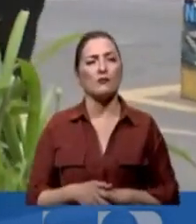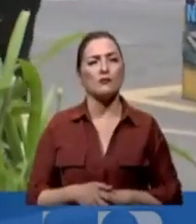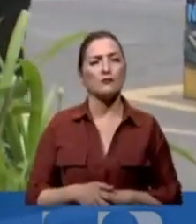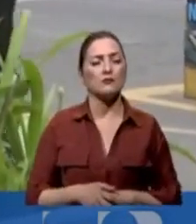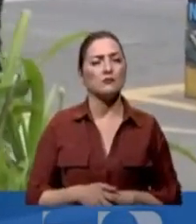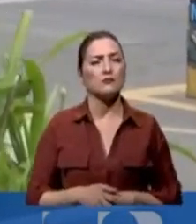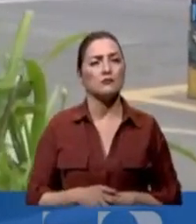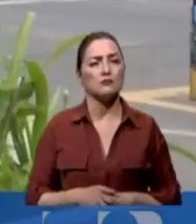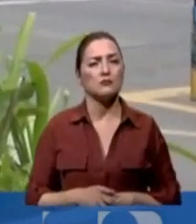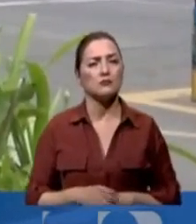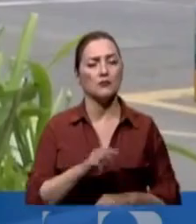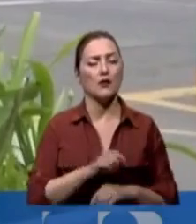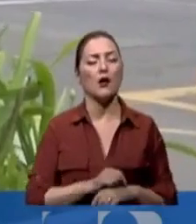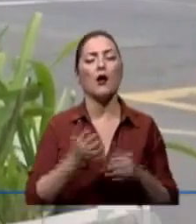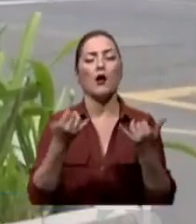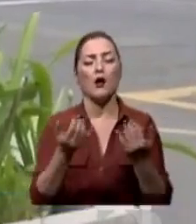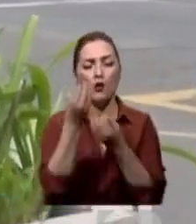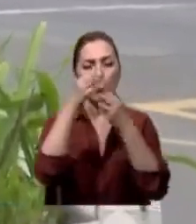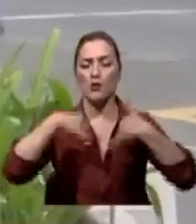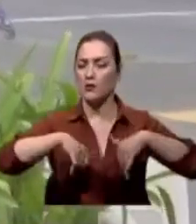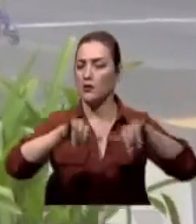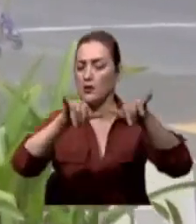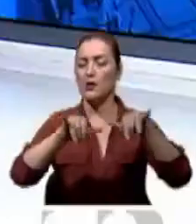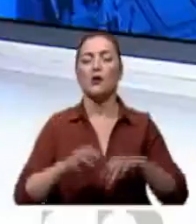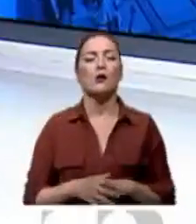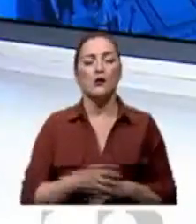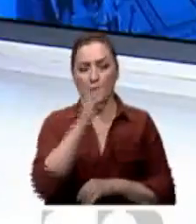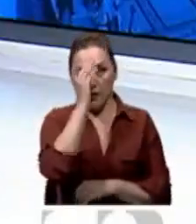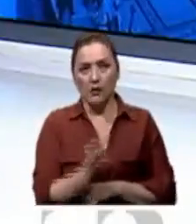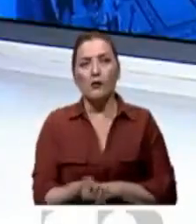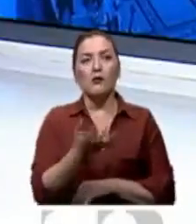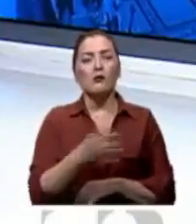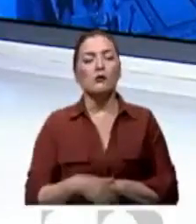Distrito Metropolitano de Quito. Con esta información regreso a estudios. Ustedes con más amigos, muy buenos días. Buenos días.